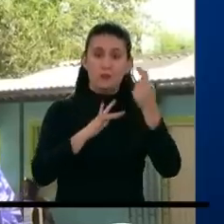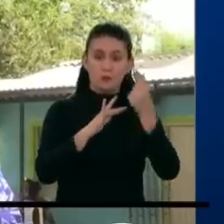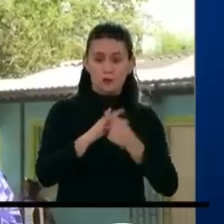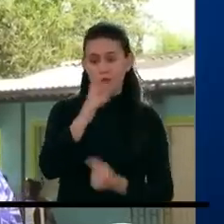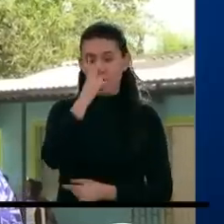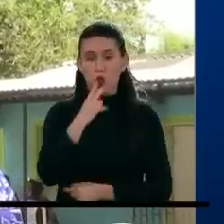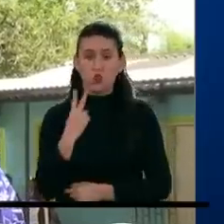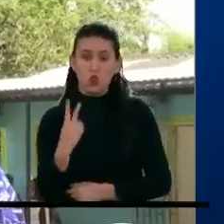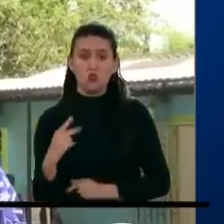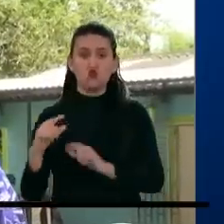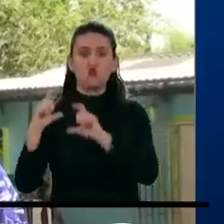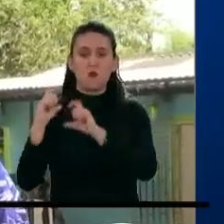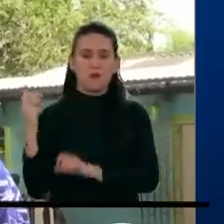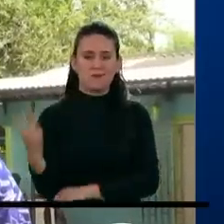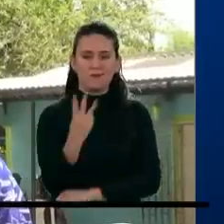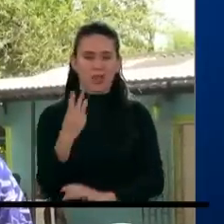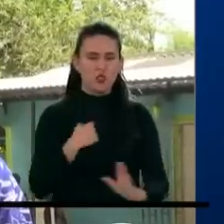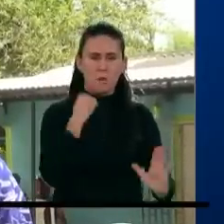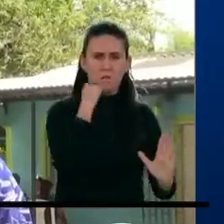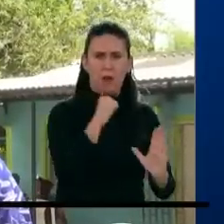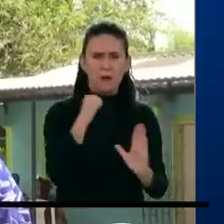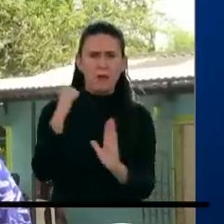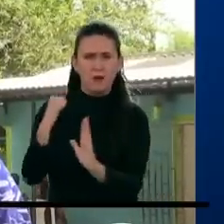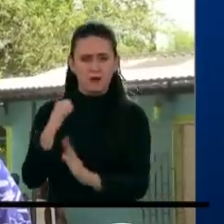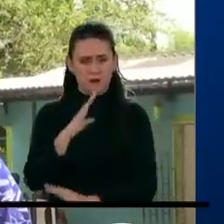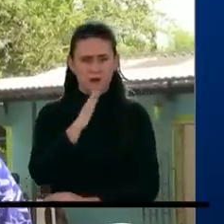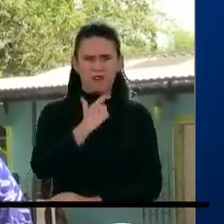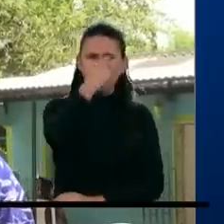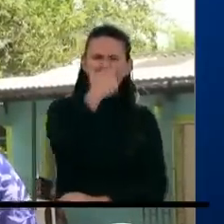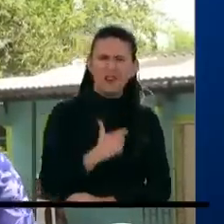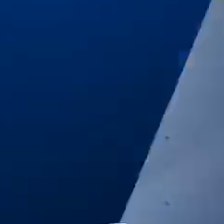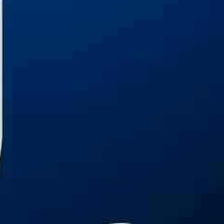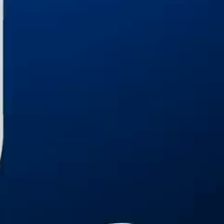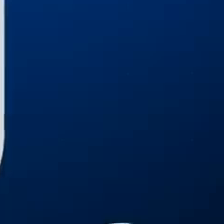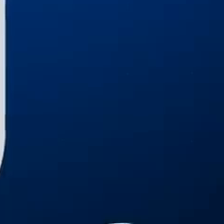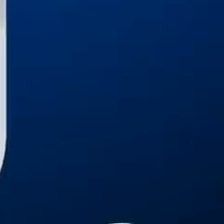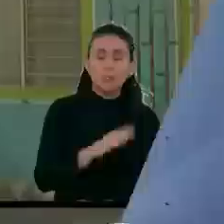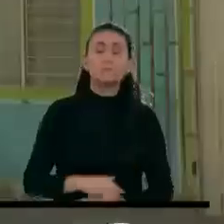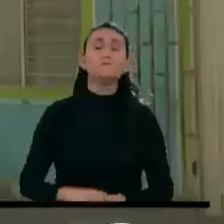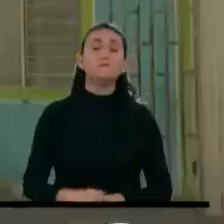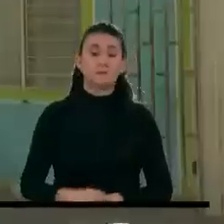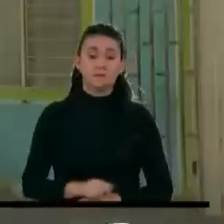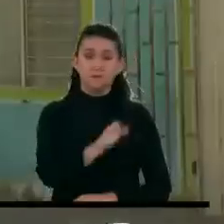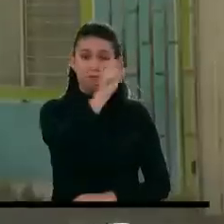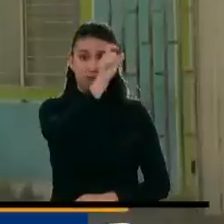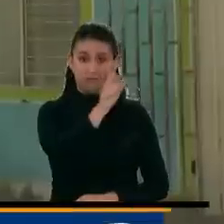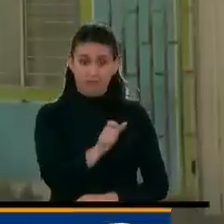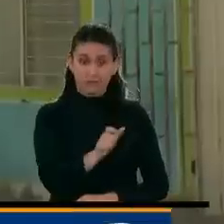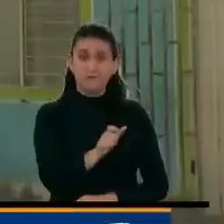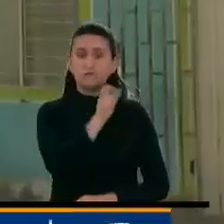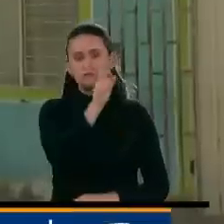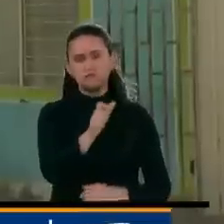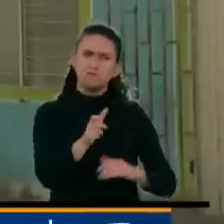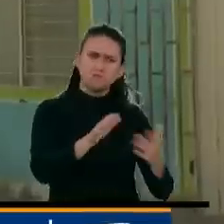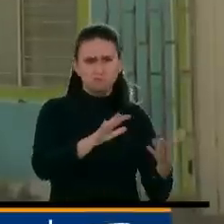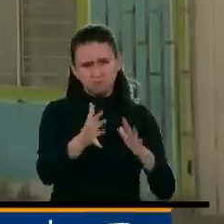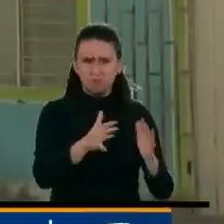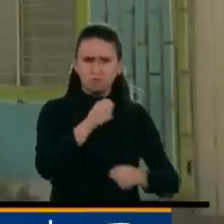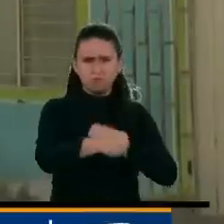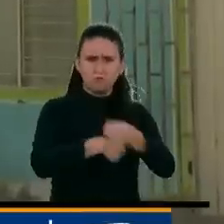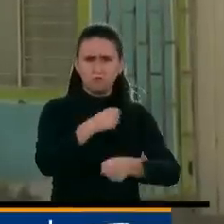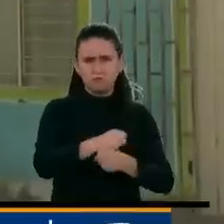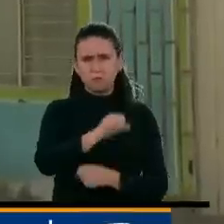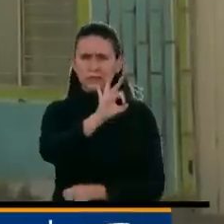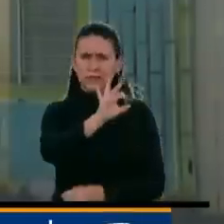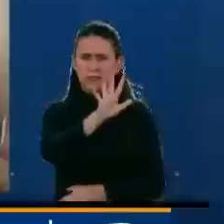a su cuñada Valentina Gallego Qué se sabe del atacante del atacante se sabe que es un hombre aproximadamente de